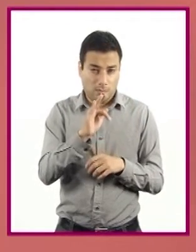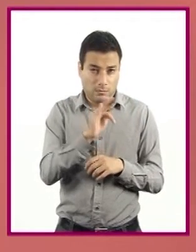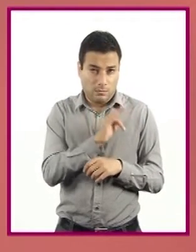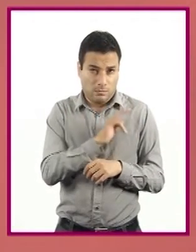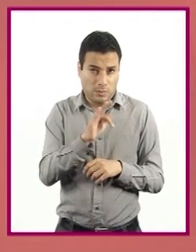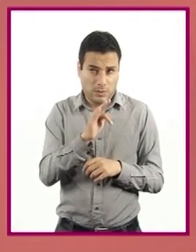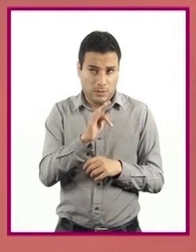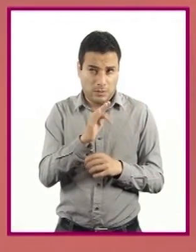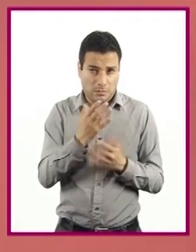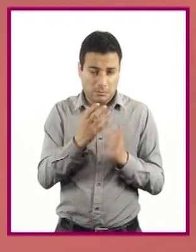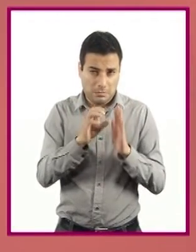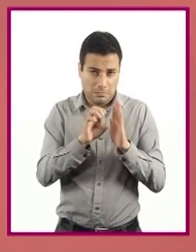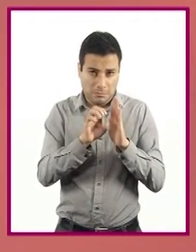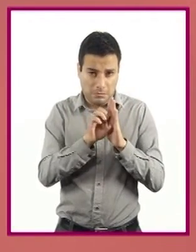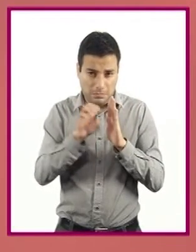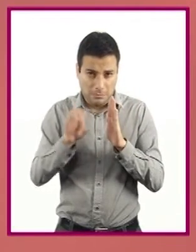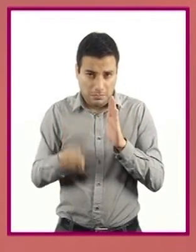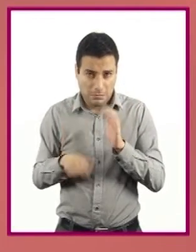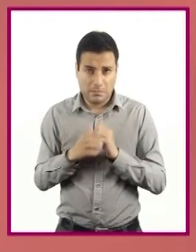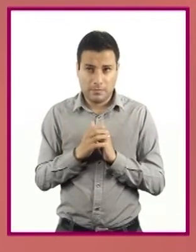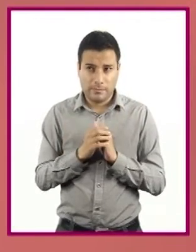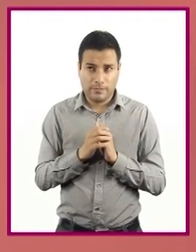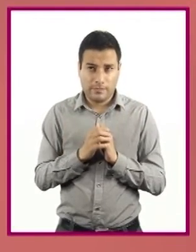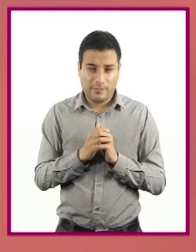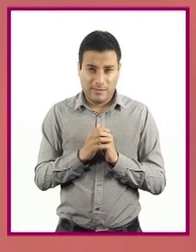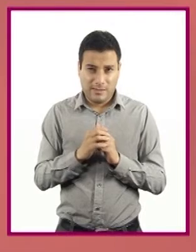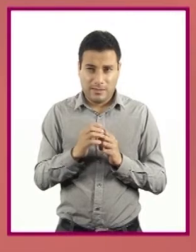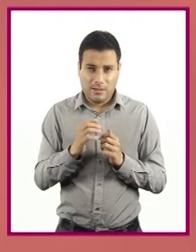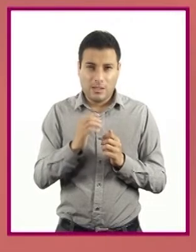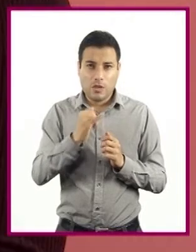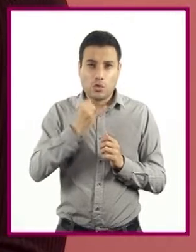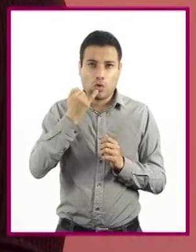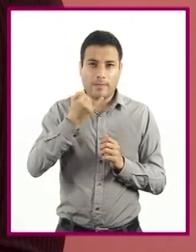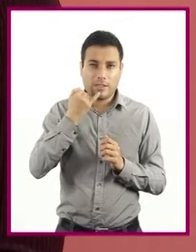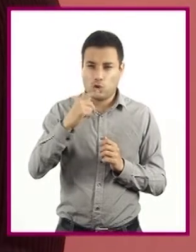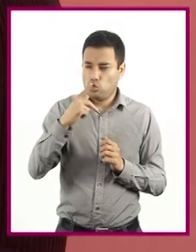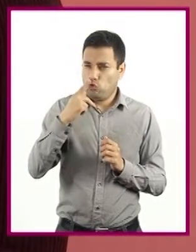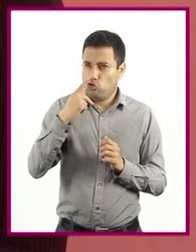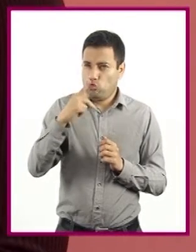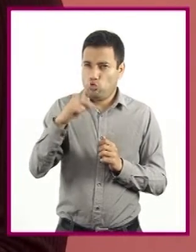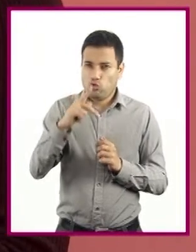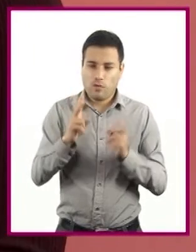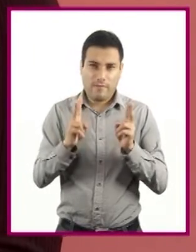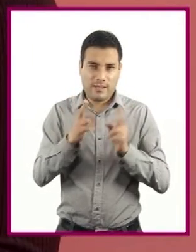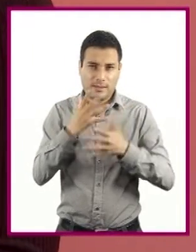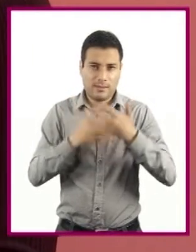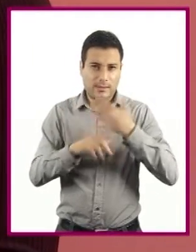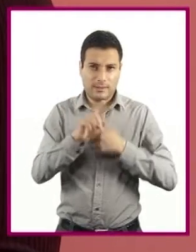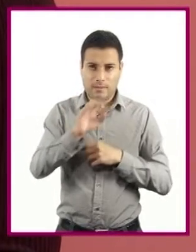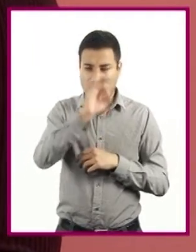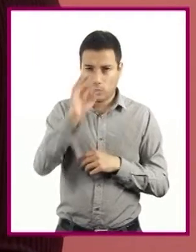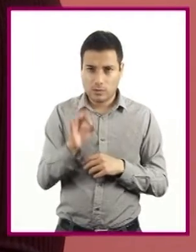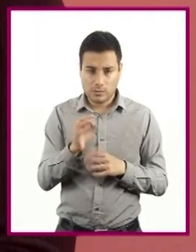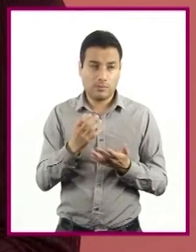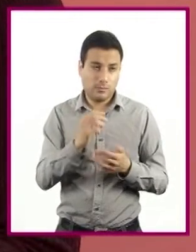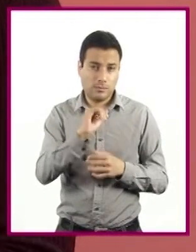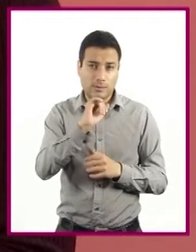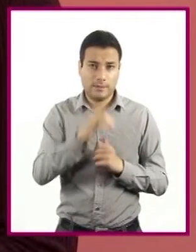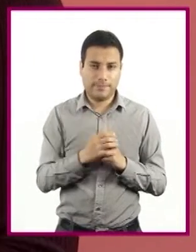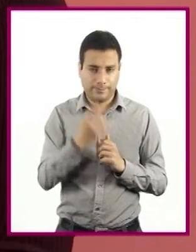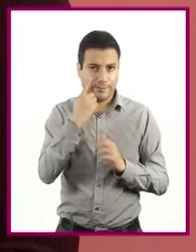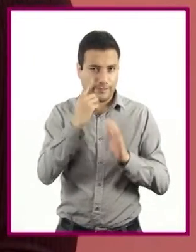de refranes y dichos 100% originarios de una lengua? Sí es posible. Y los proverbios